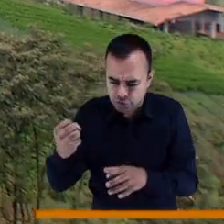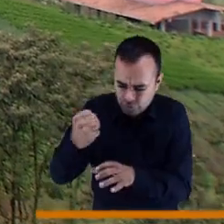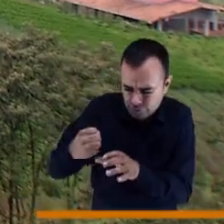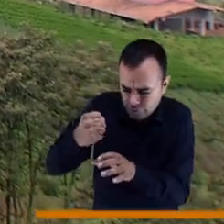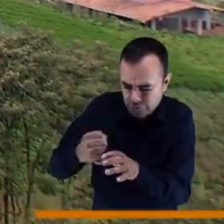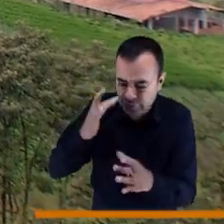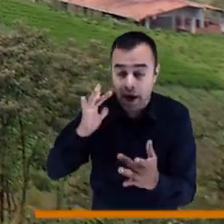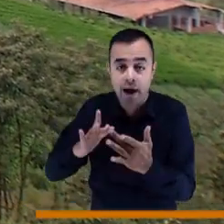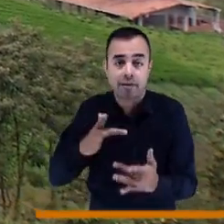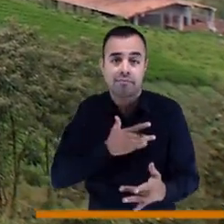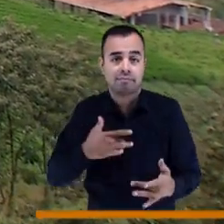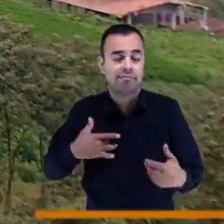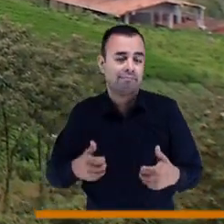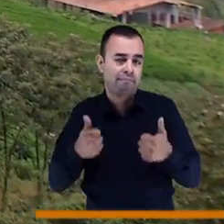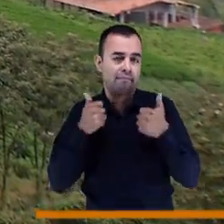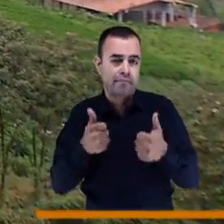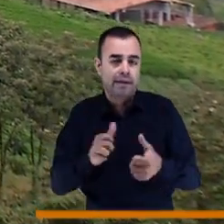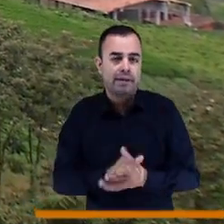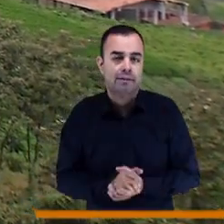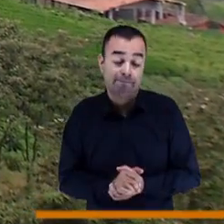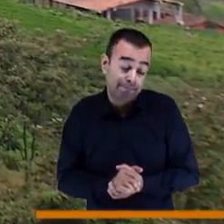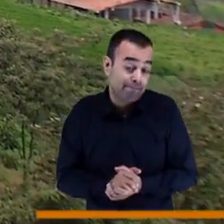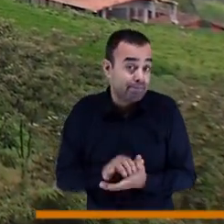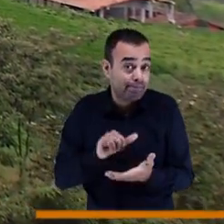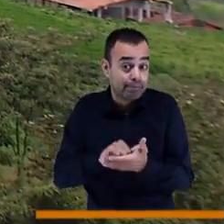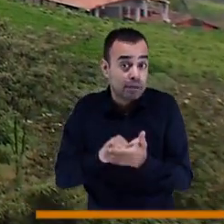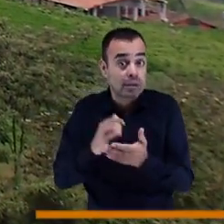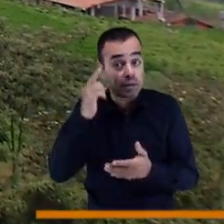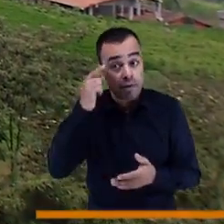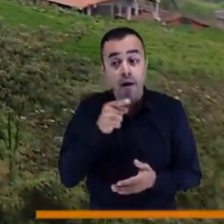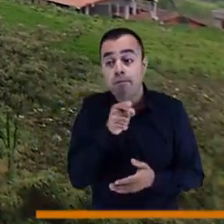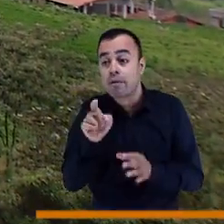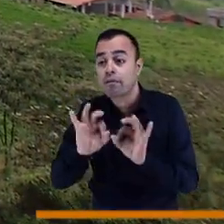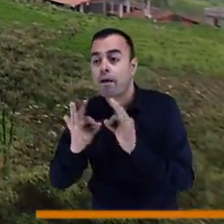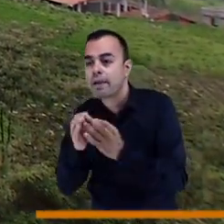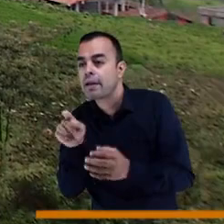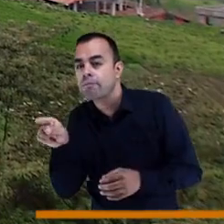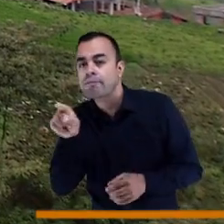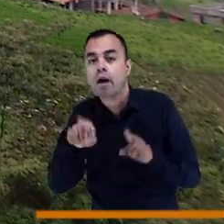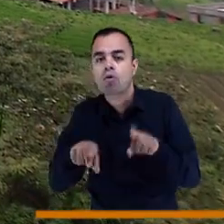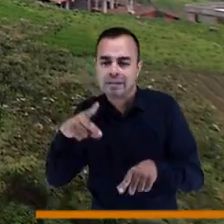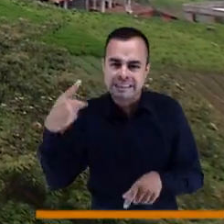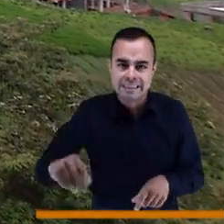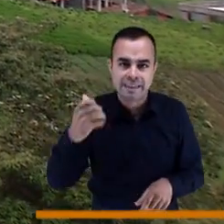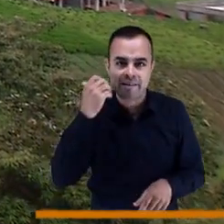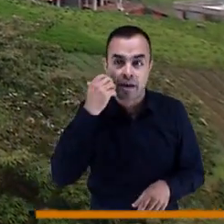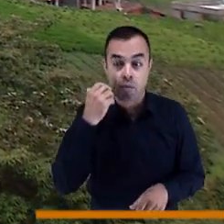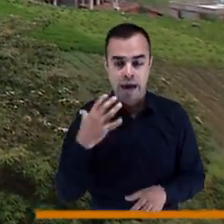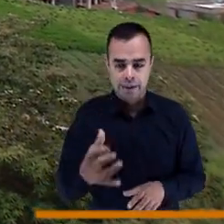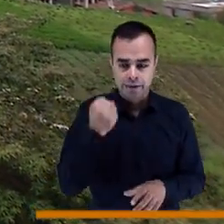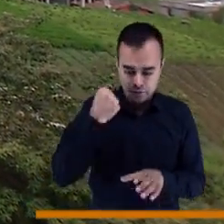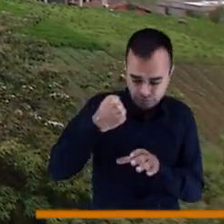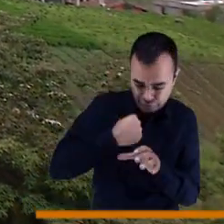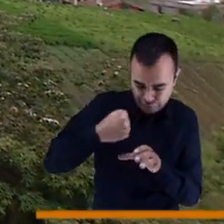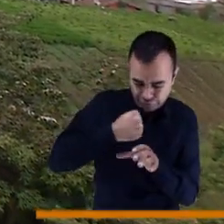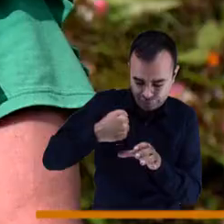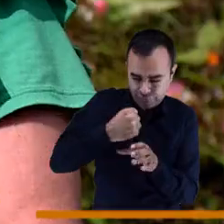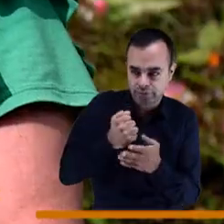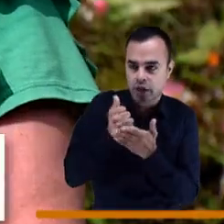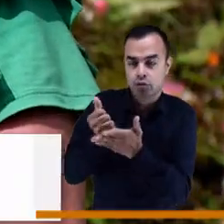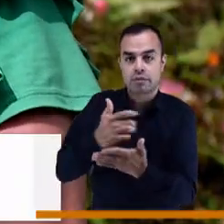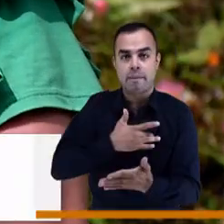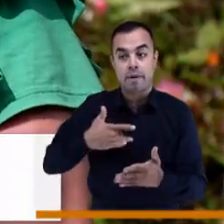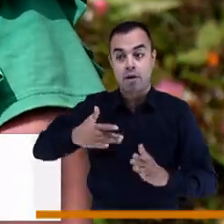nuestra medicina. Teniendo en cuenta de que nuestras familias han sufrido de ciertas enfermedades, entonces nuestro